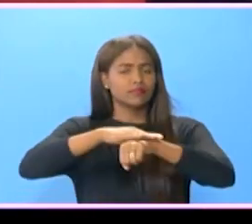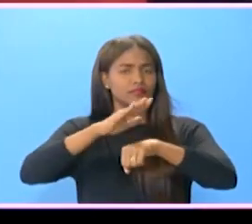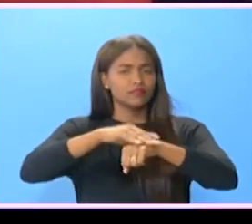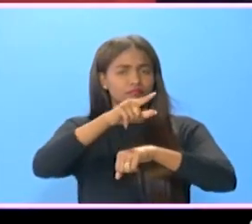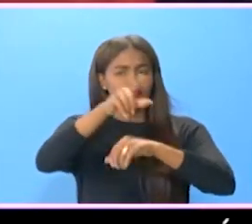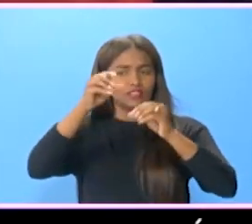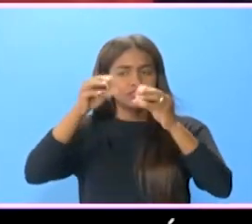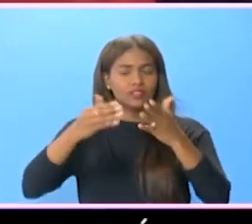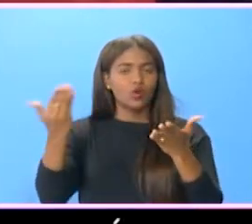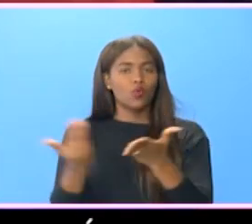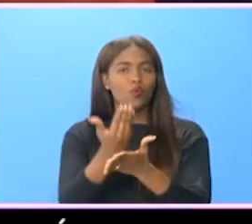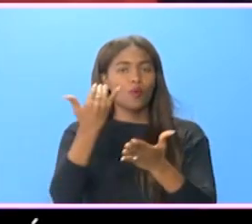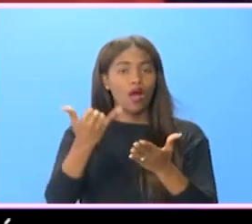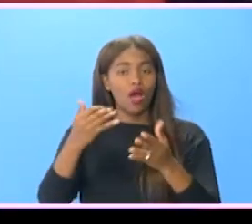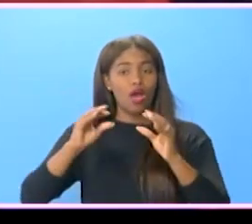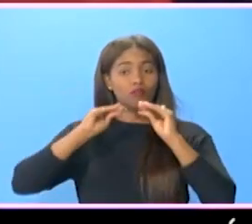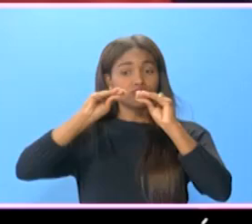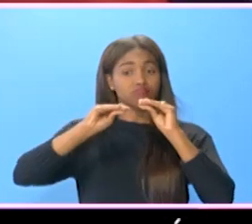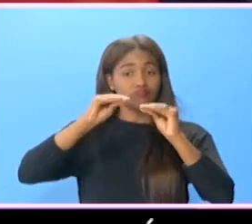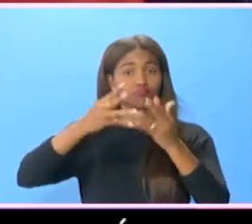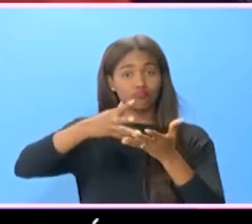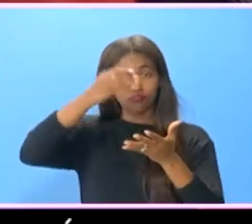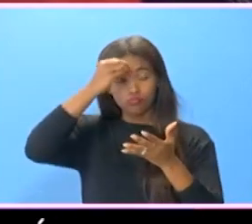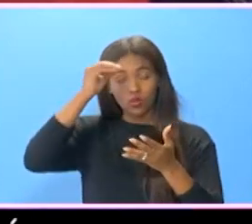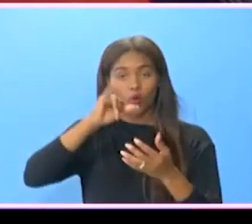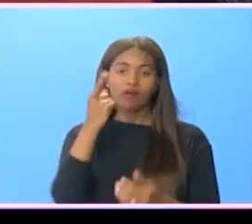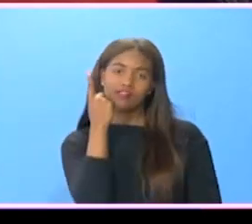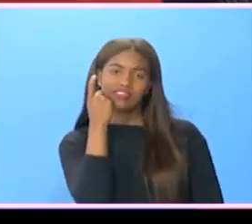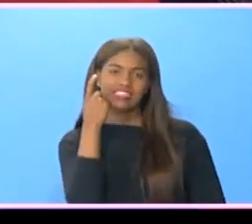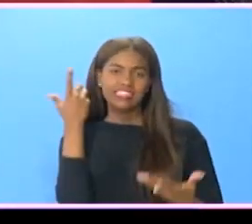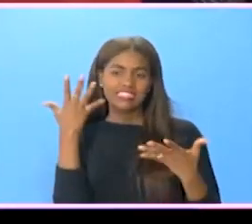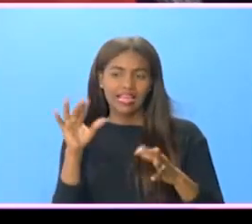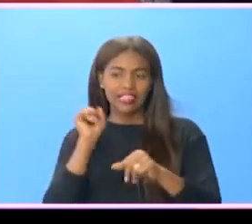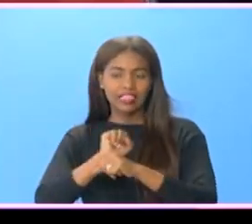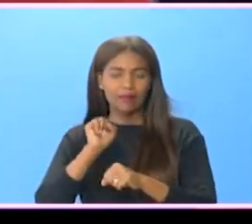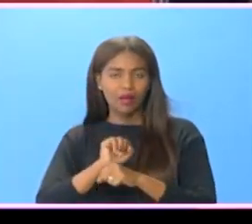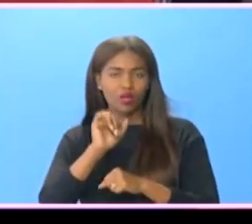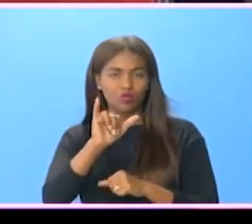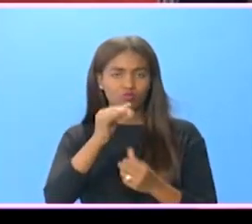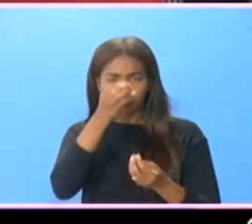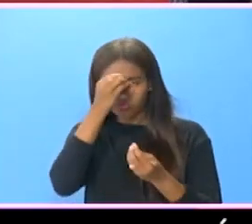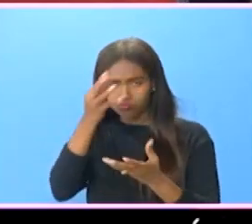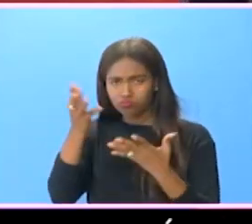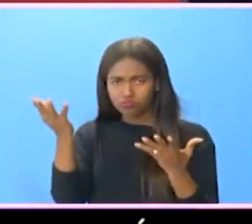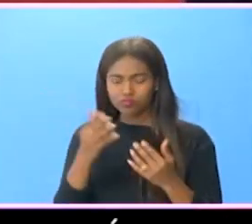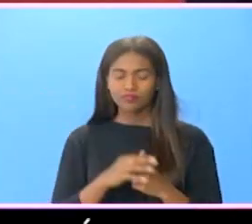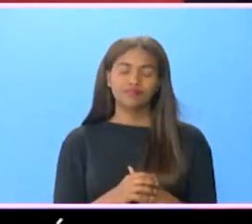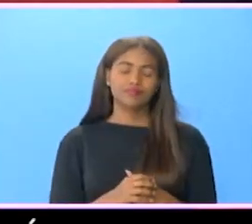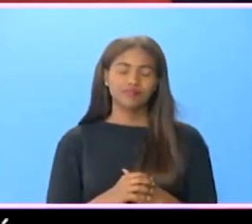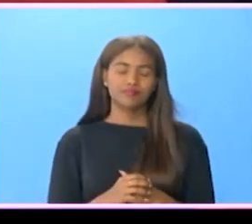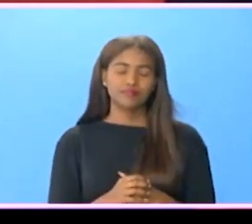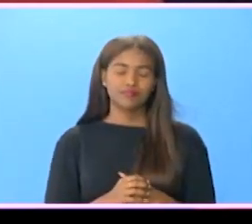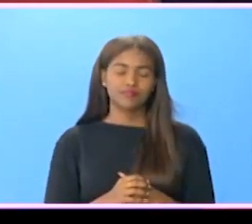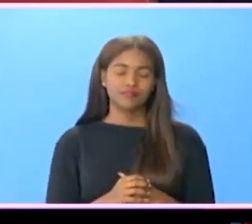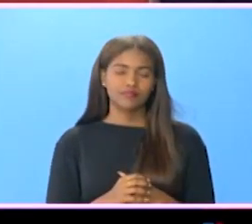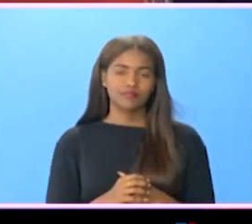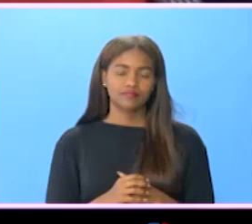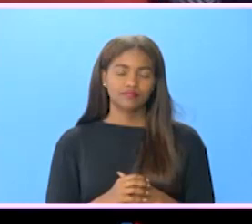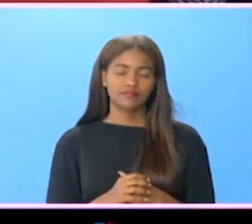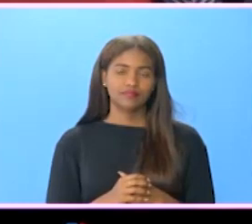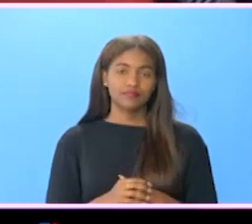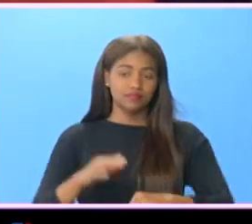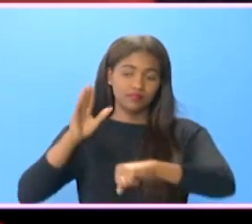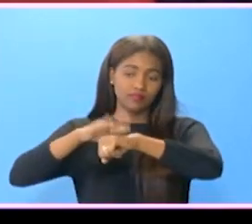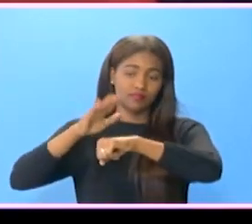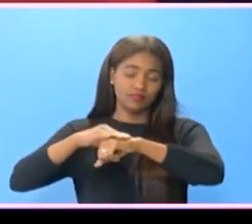nuevos maestros que se están formando y también los que están recientemente ejerciendo la profesión. Bueno, el llamado que le hago es que,